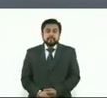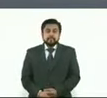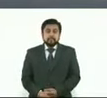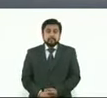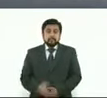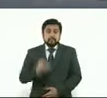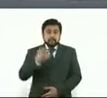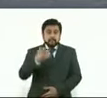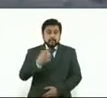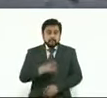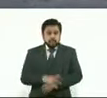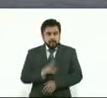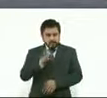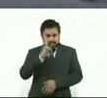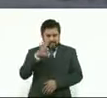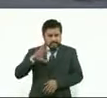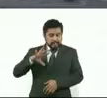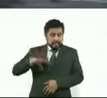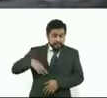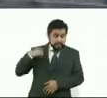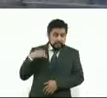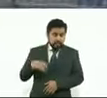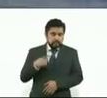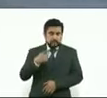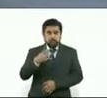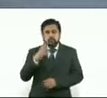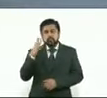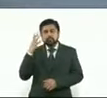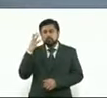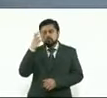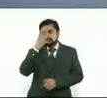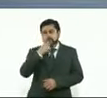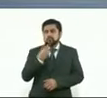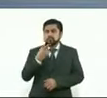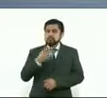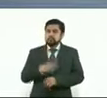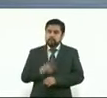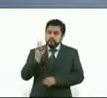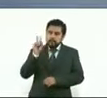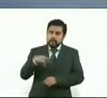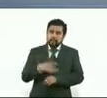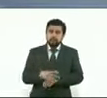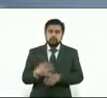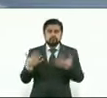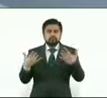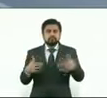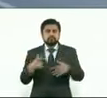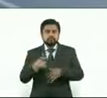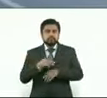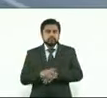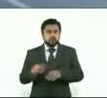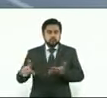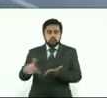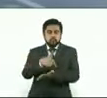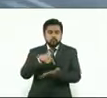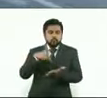Enorme, enorme el esfuerzo que se desarrolla. Y bueno, esta toma también es, la verdad, espectacular. Es un sitio